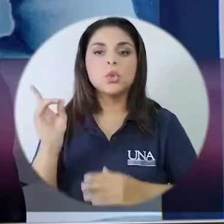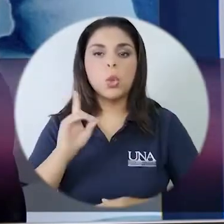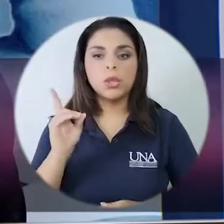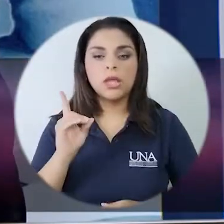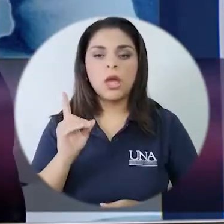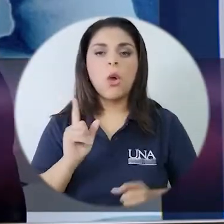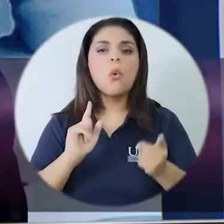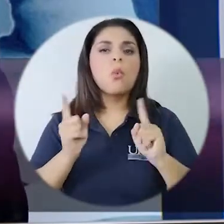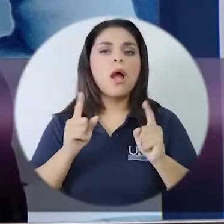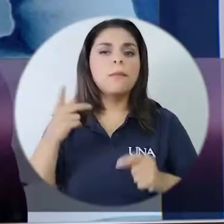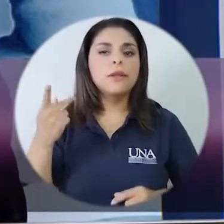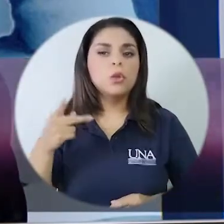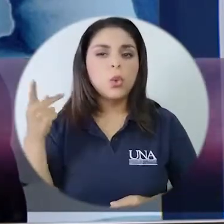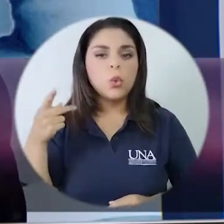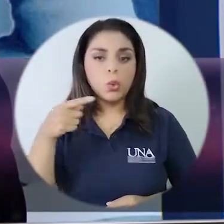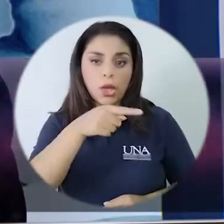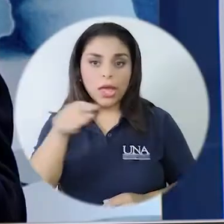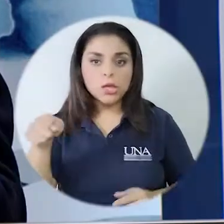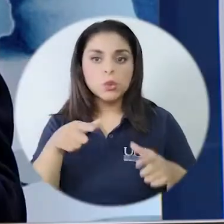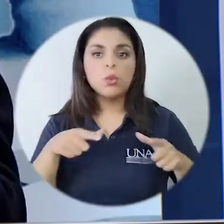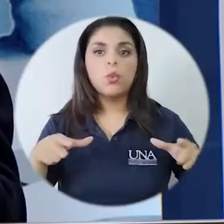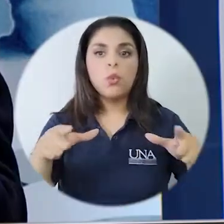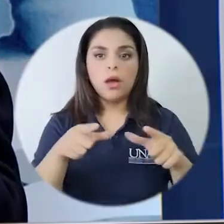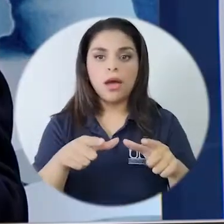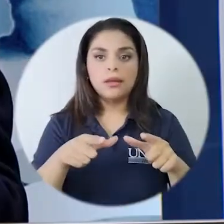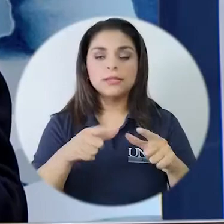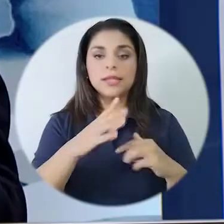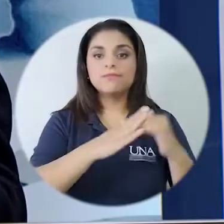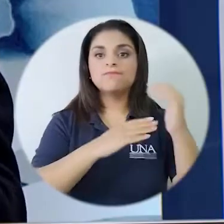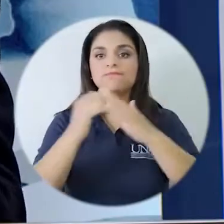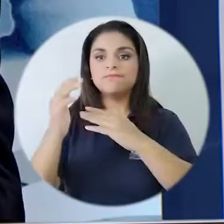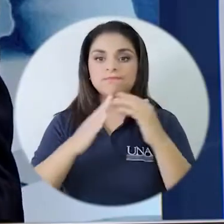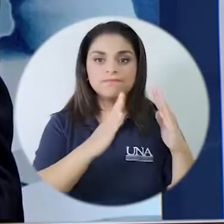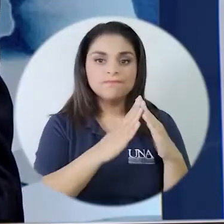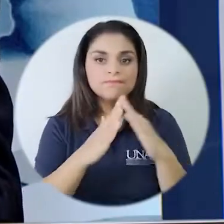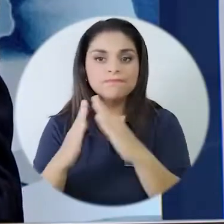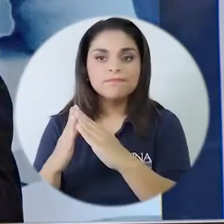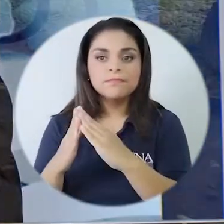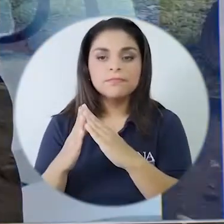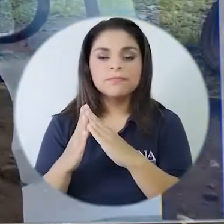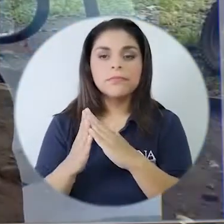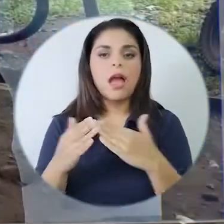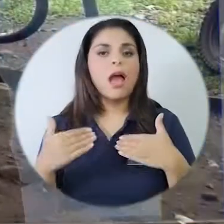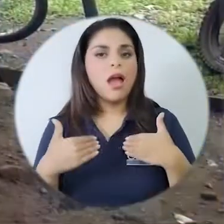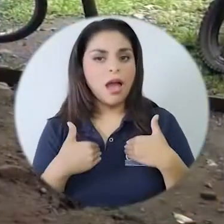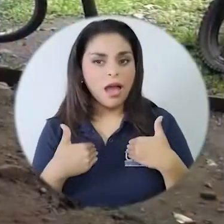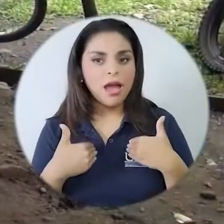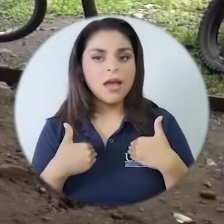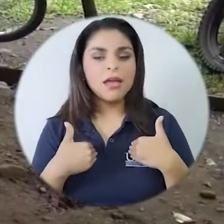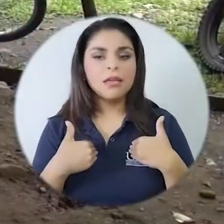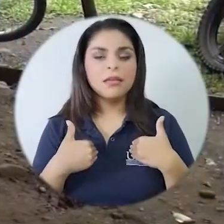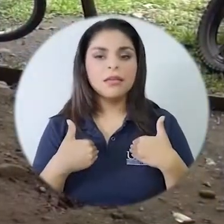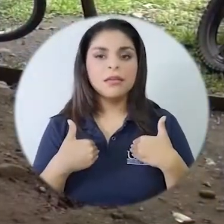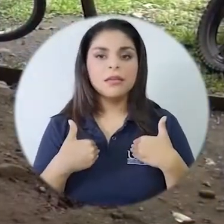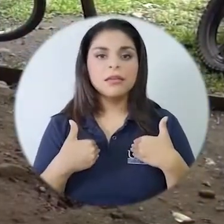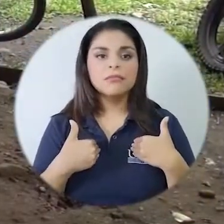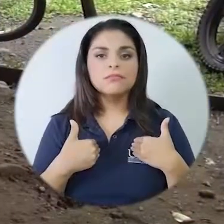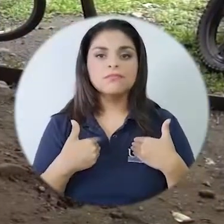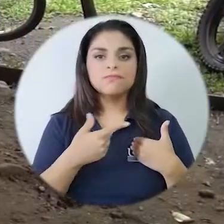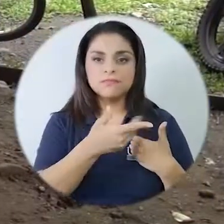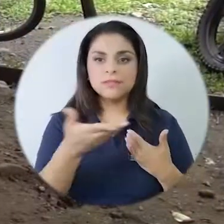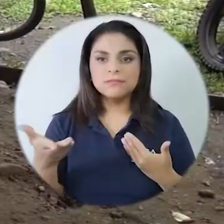nosotros, qué tan riesgoso es un lugar donde el constructo habitacional se está generando, si hay